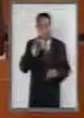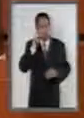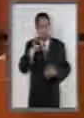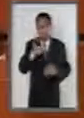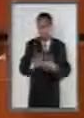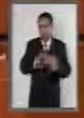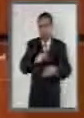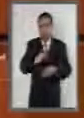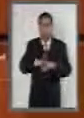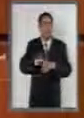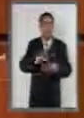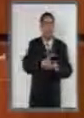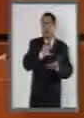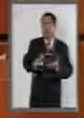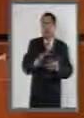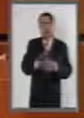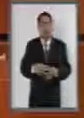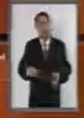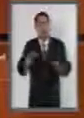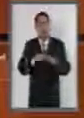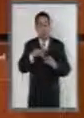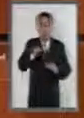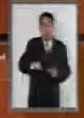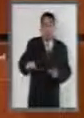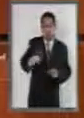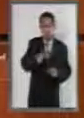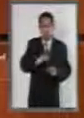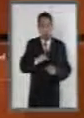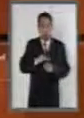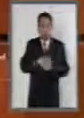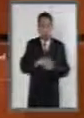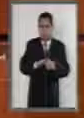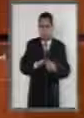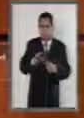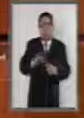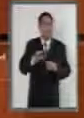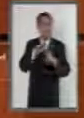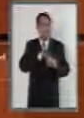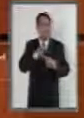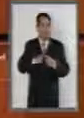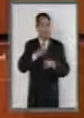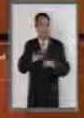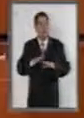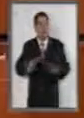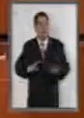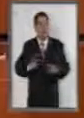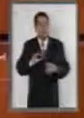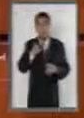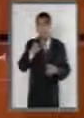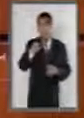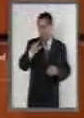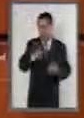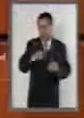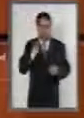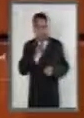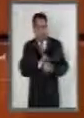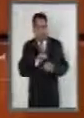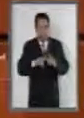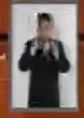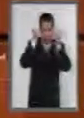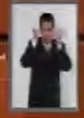se deberán generar inversiones importantes en estas zonas porque recibirán beneficios de carácter fiscal,